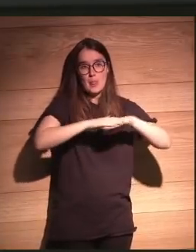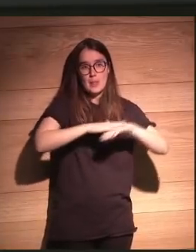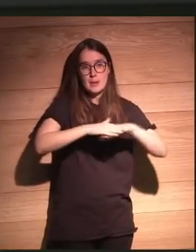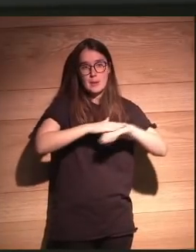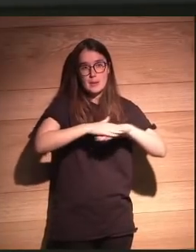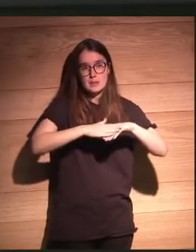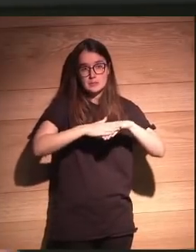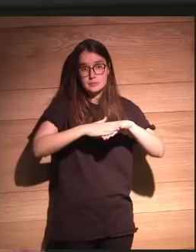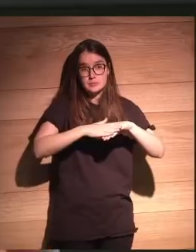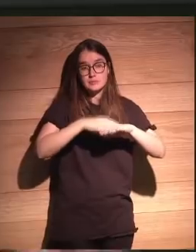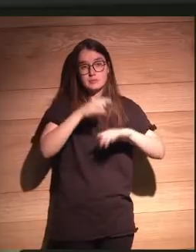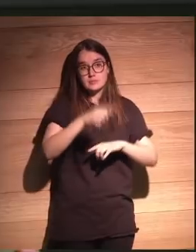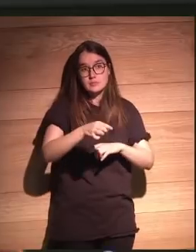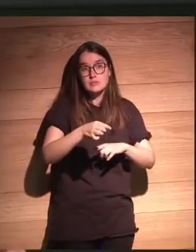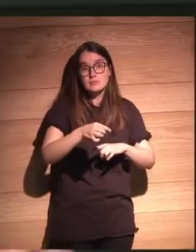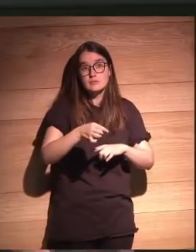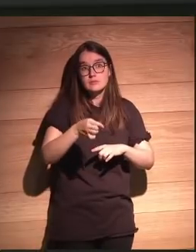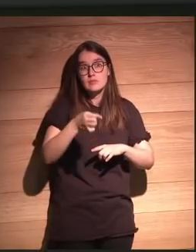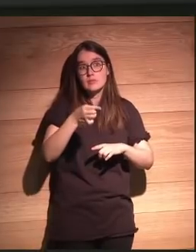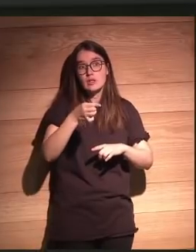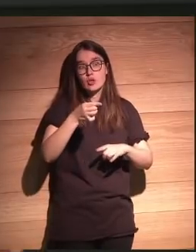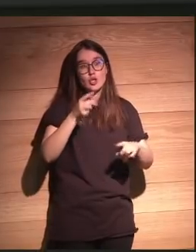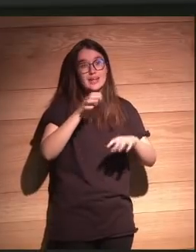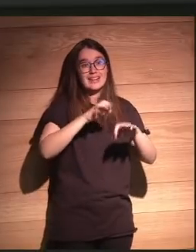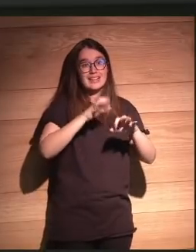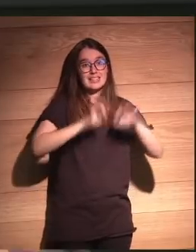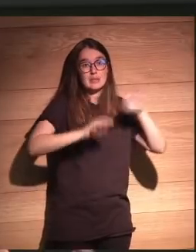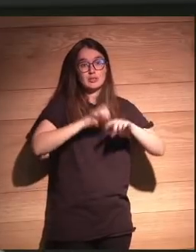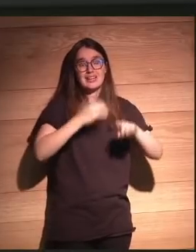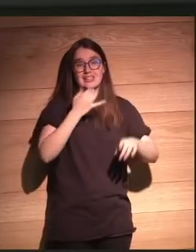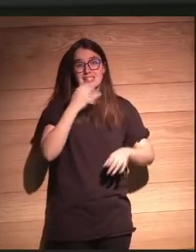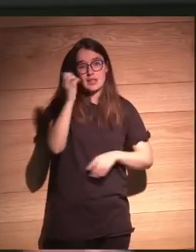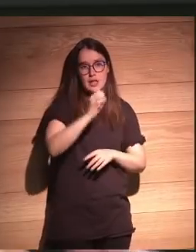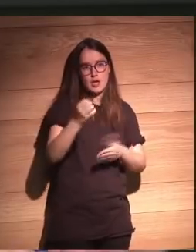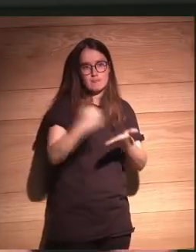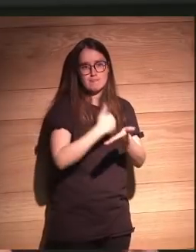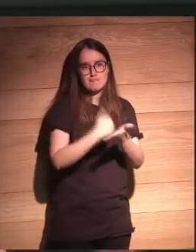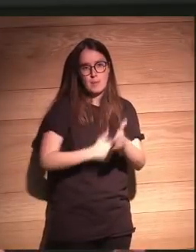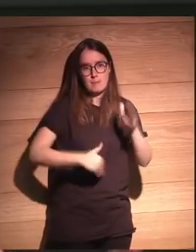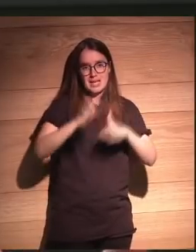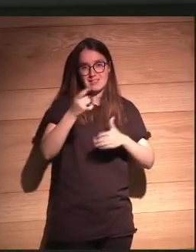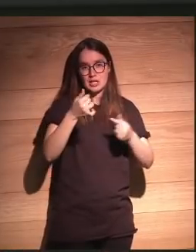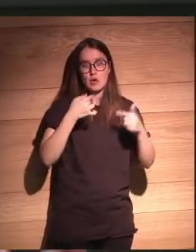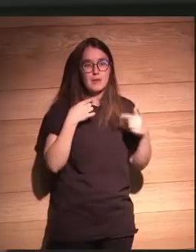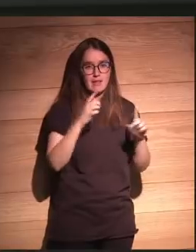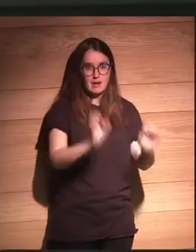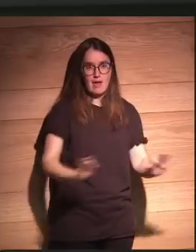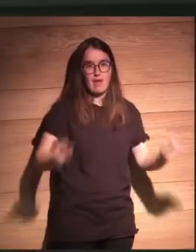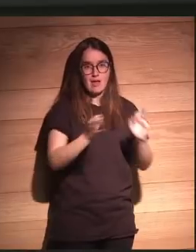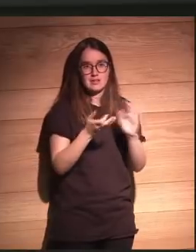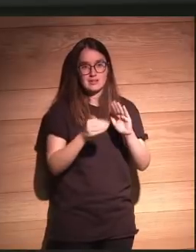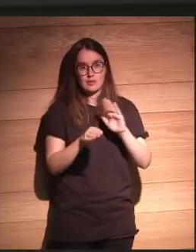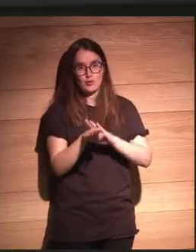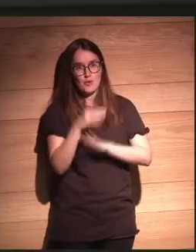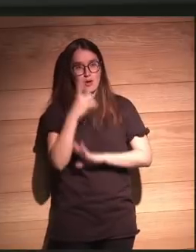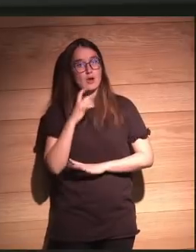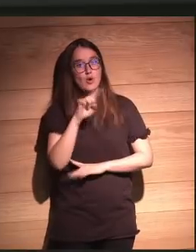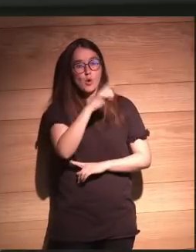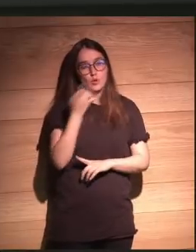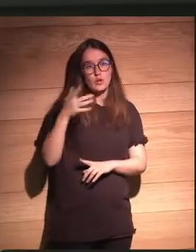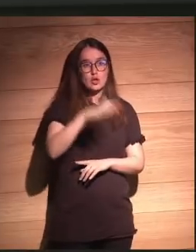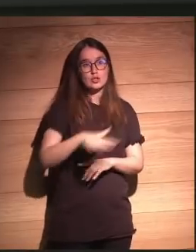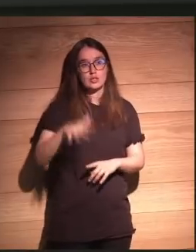oligarquías internacionales, con tipos de interés cercanos a cero es mucho más rentable, no pierden dinero si los dejan en el banco. Entonces, uno de los